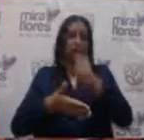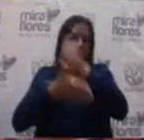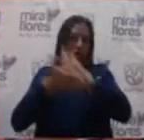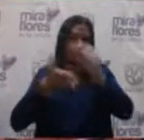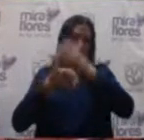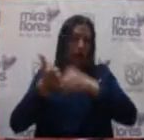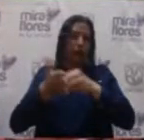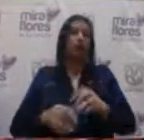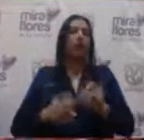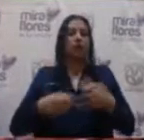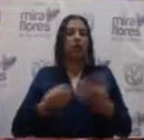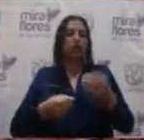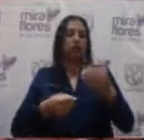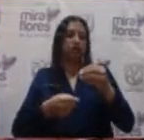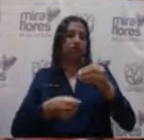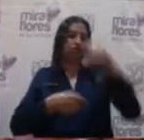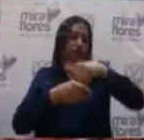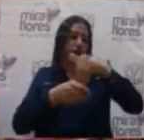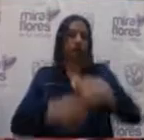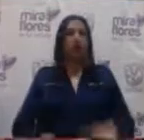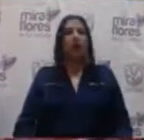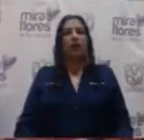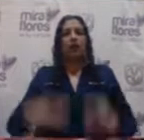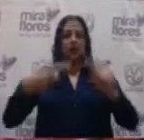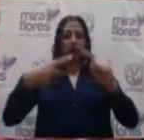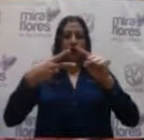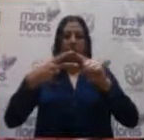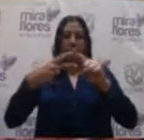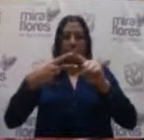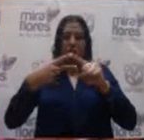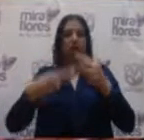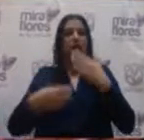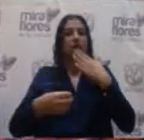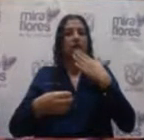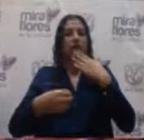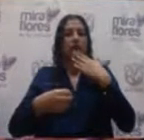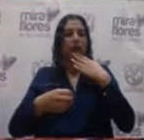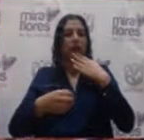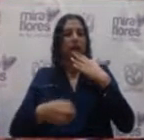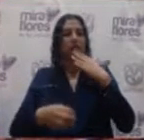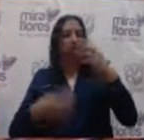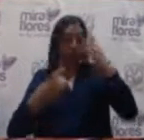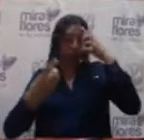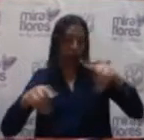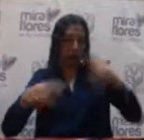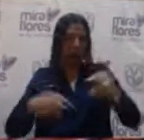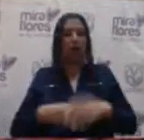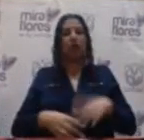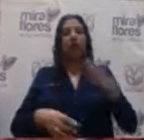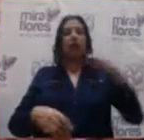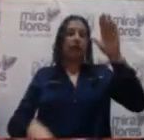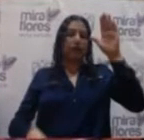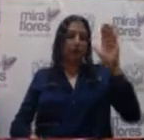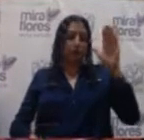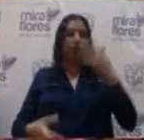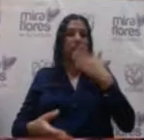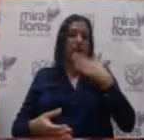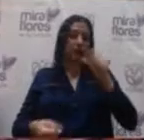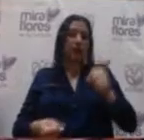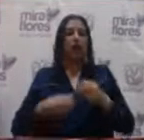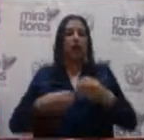poder proceder a votar. Tenemos el primer punto. Quienes estén a favor, sírvanse a expresar en señal de conformidad